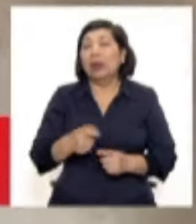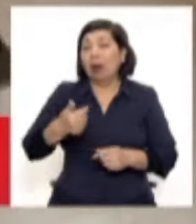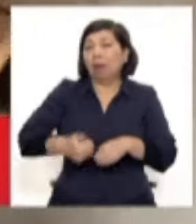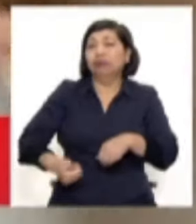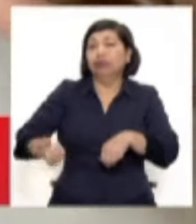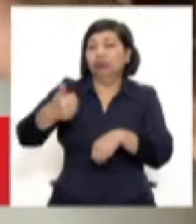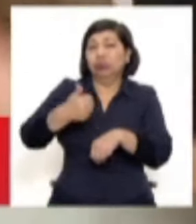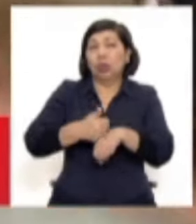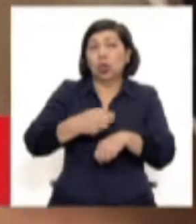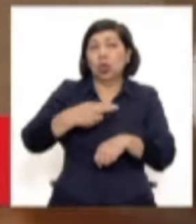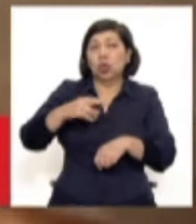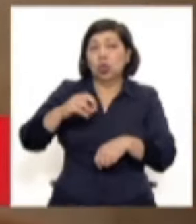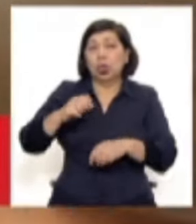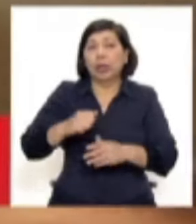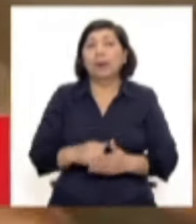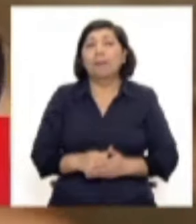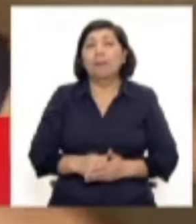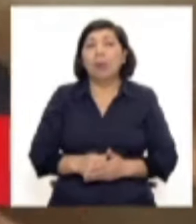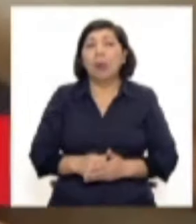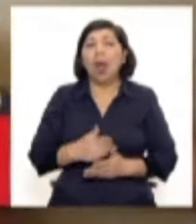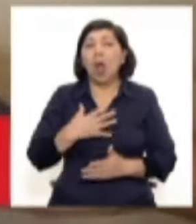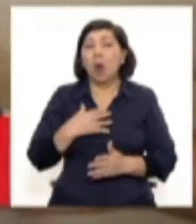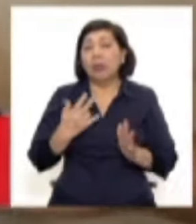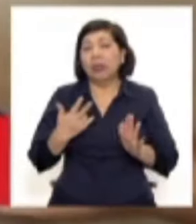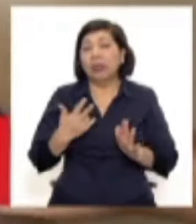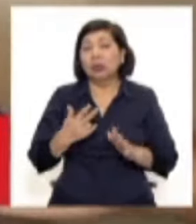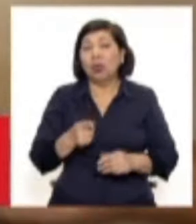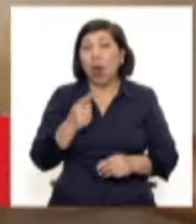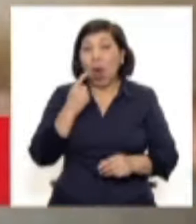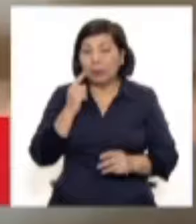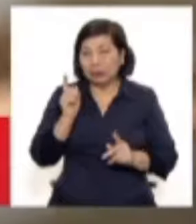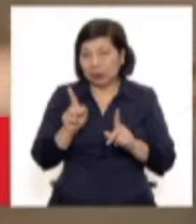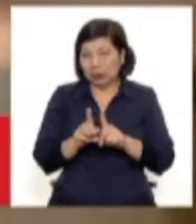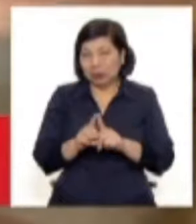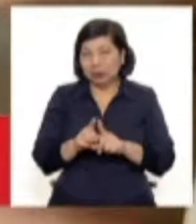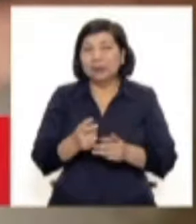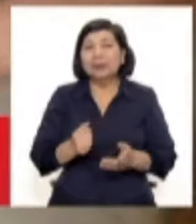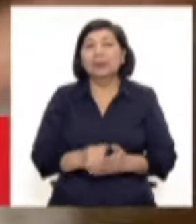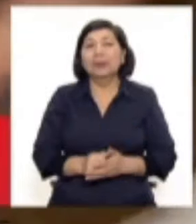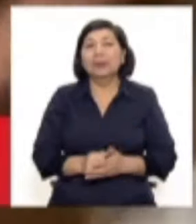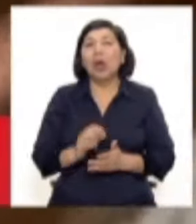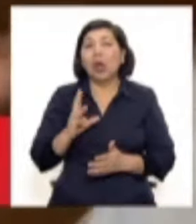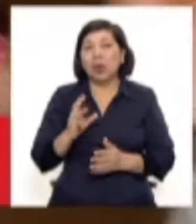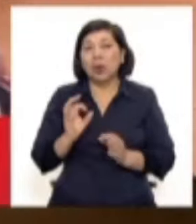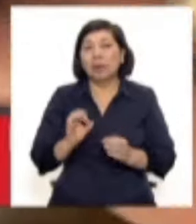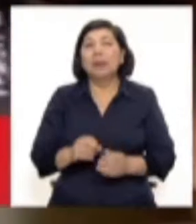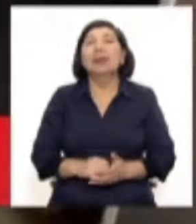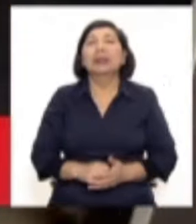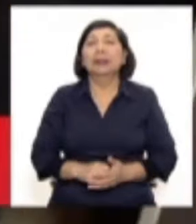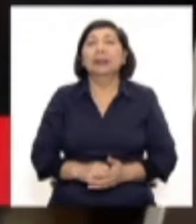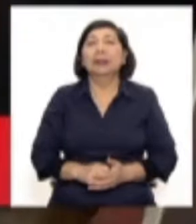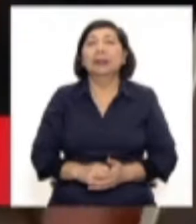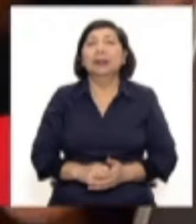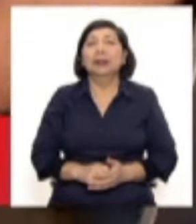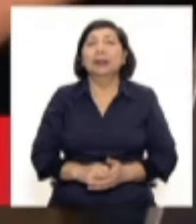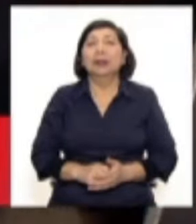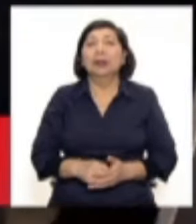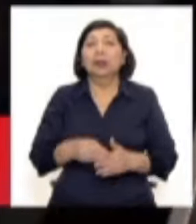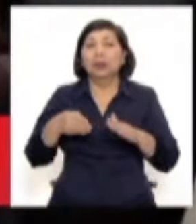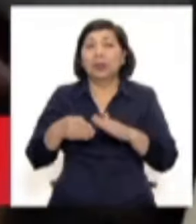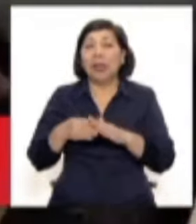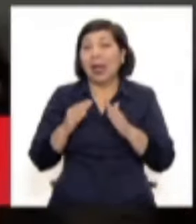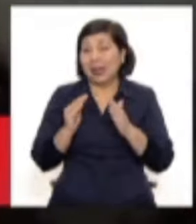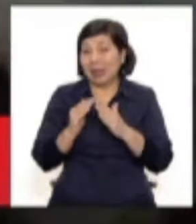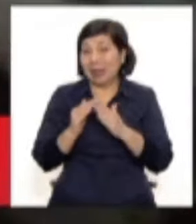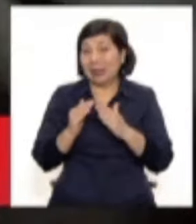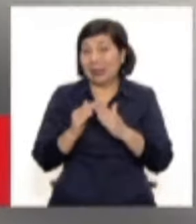Cerebro, y a Jordan Álvarez Pérez, de 18 años, hijo de Cerebro, conocido en el mundo delincuencial como Pinky. En la casa